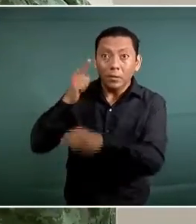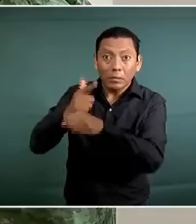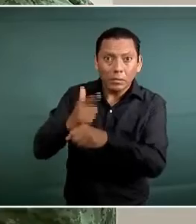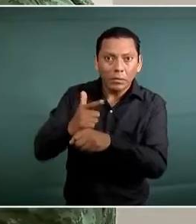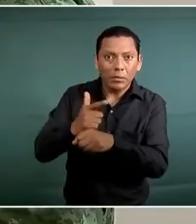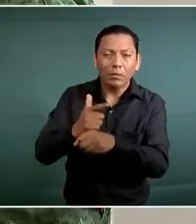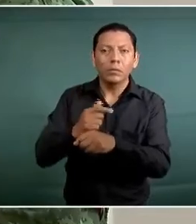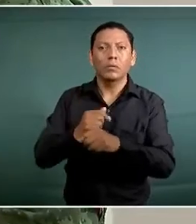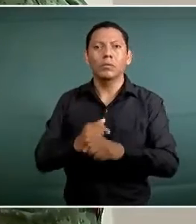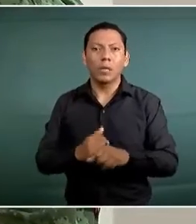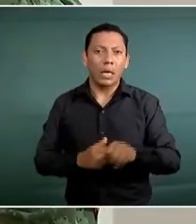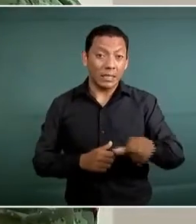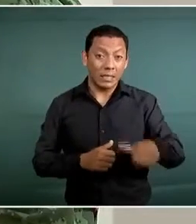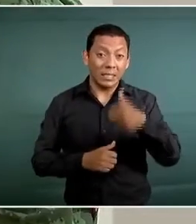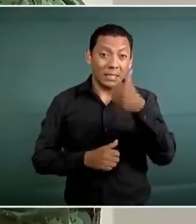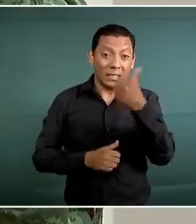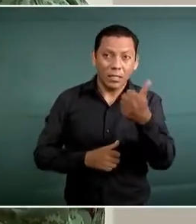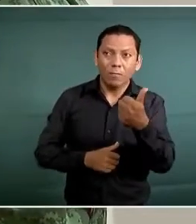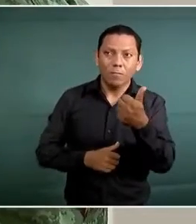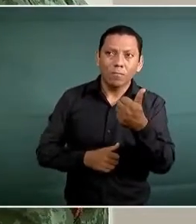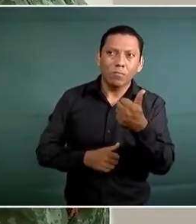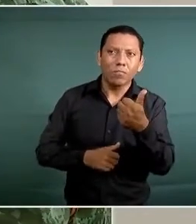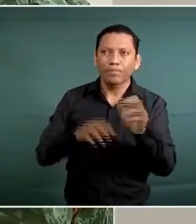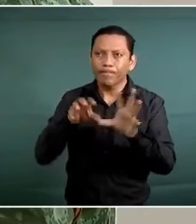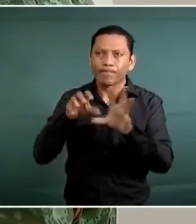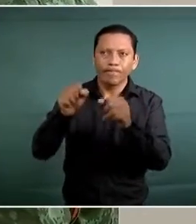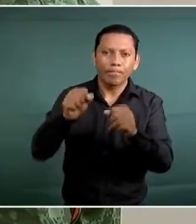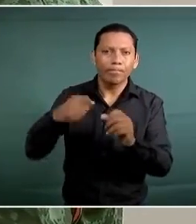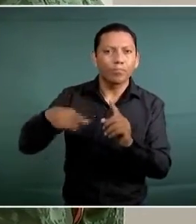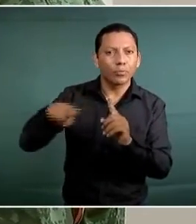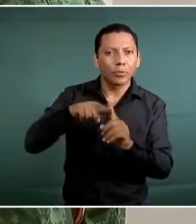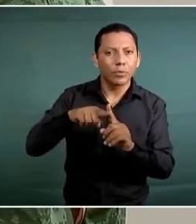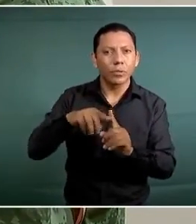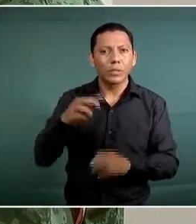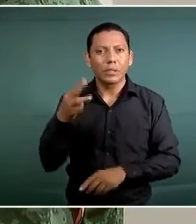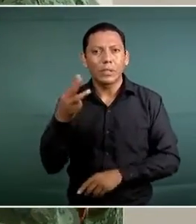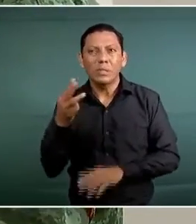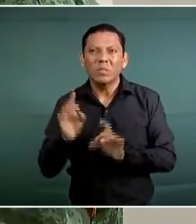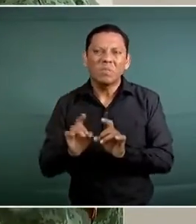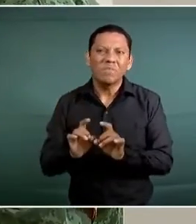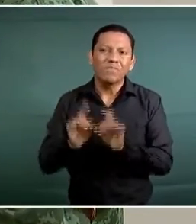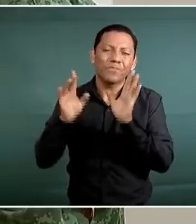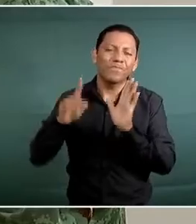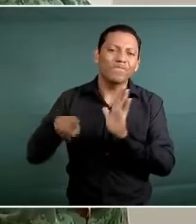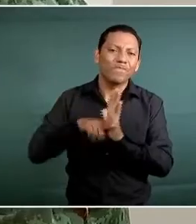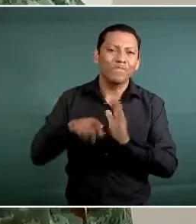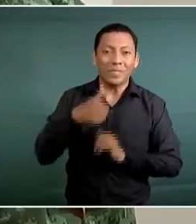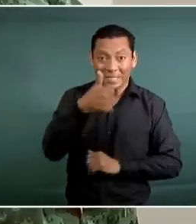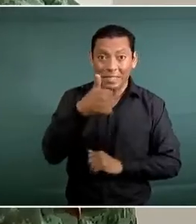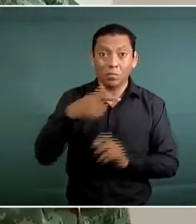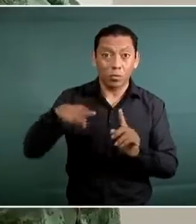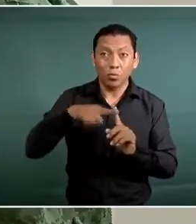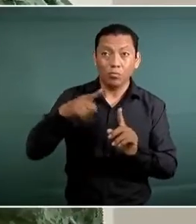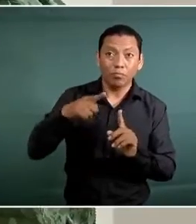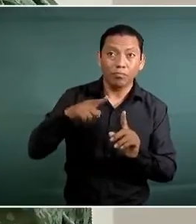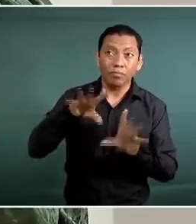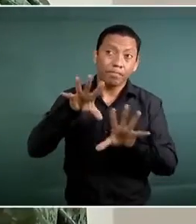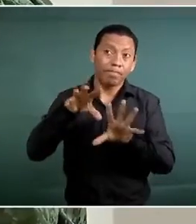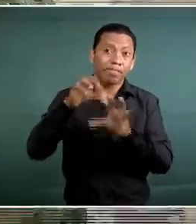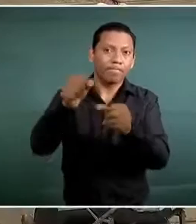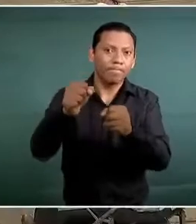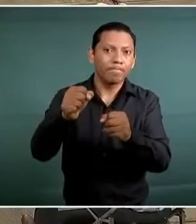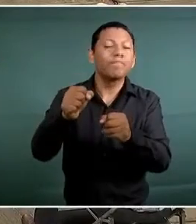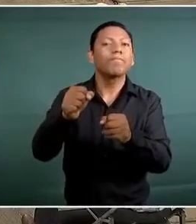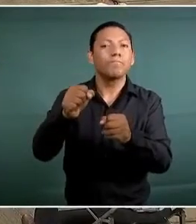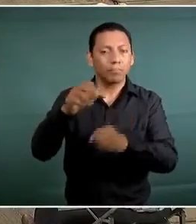se han obtenido resultados positivos y 3 negativos. En esos 6 positivos, se ha logrado el